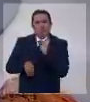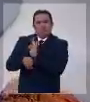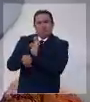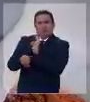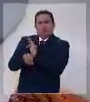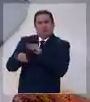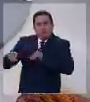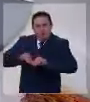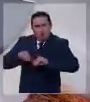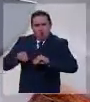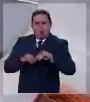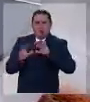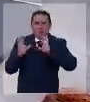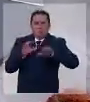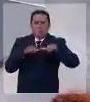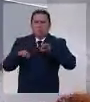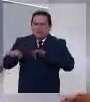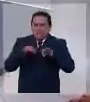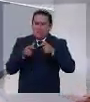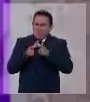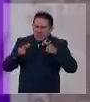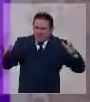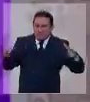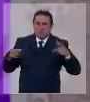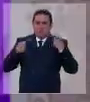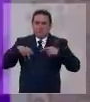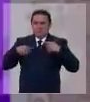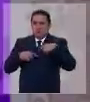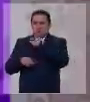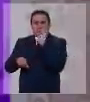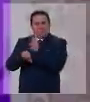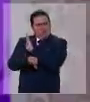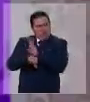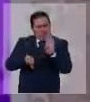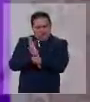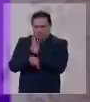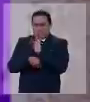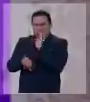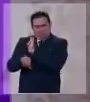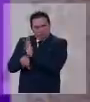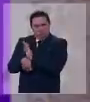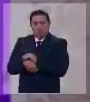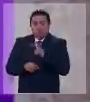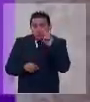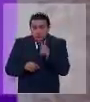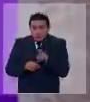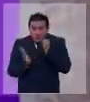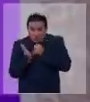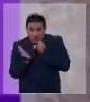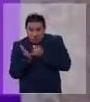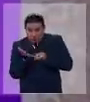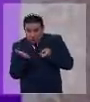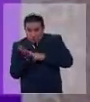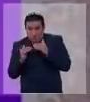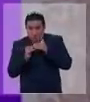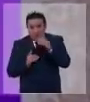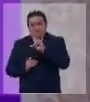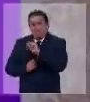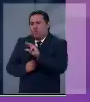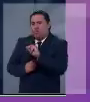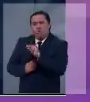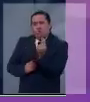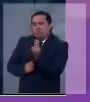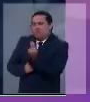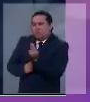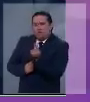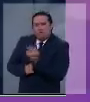bienestar de la gente. No habría necesidad de aumentar impuestos, es mi compromiso. No aumentarían los impuestos en términos reales. ¿Ni a las